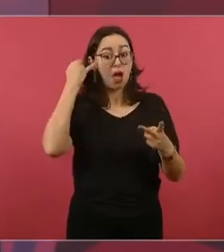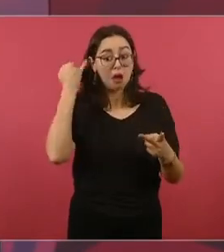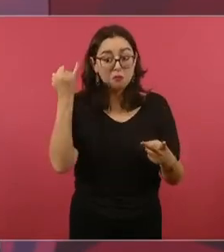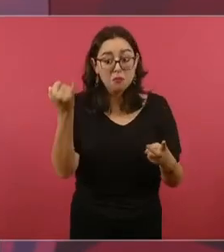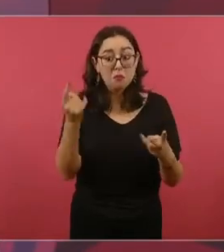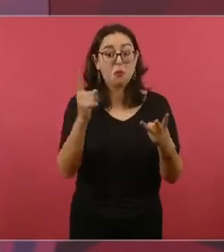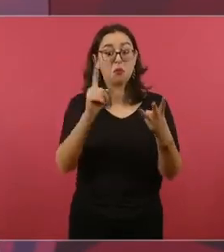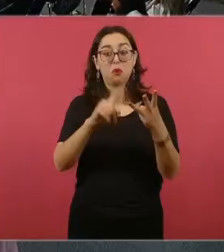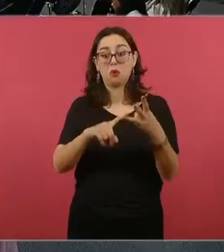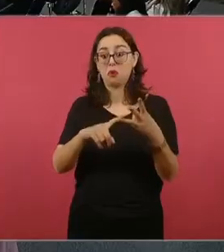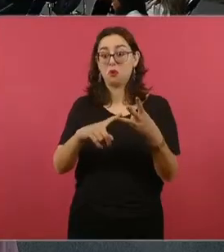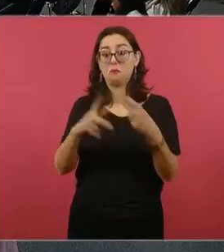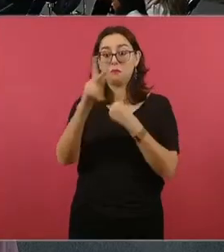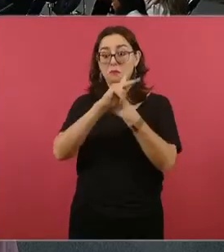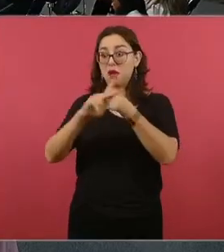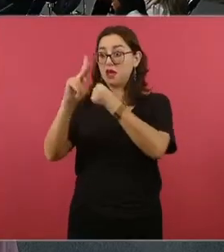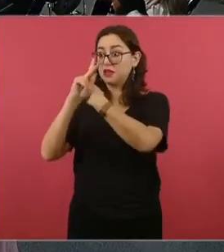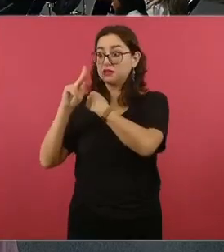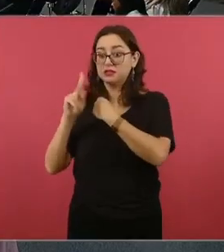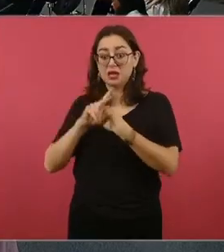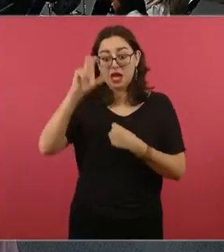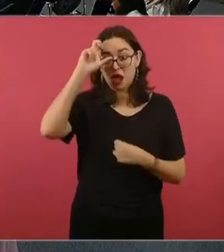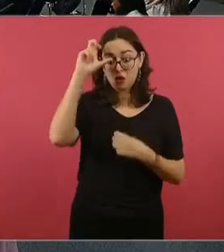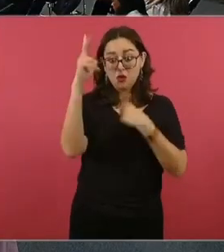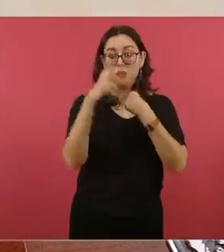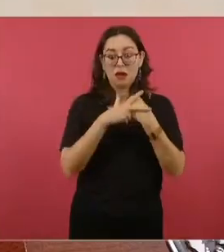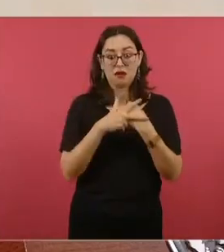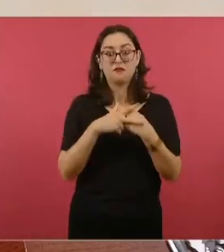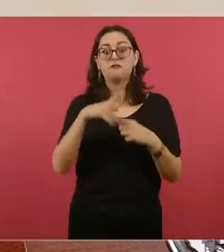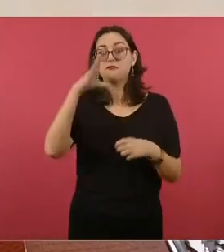en Europa, no está resuelto eso.